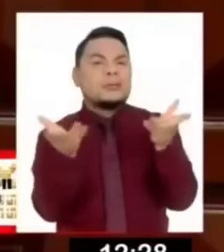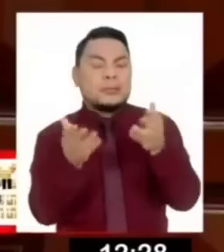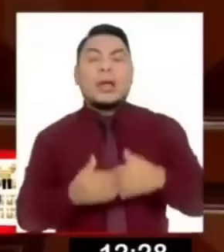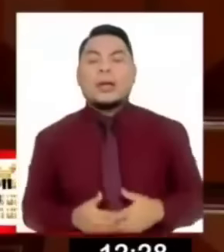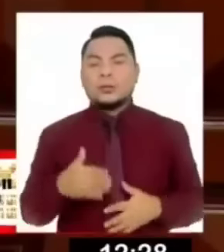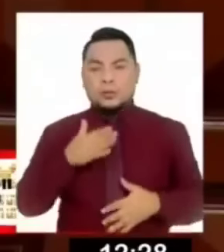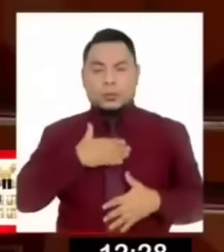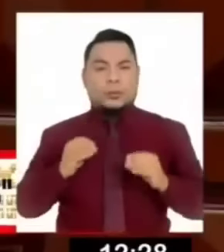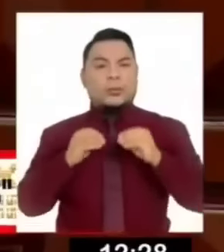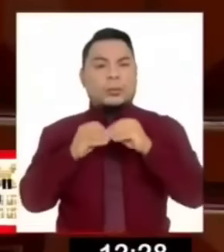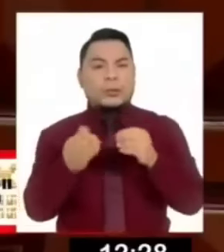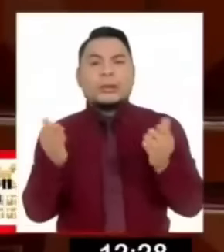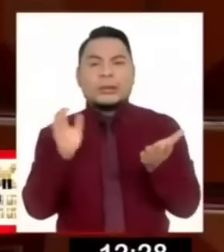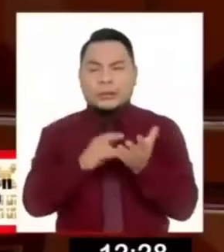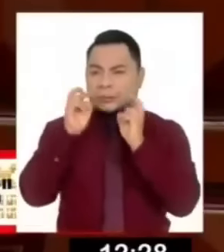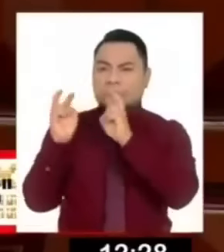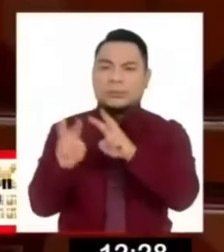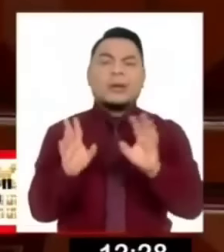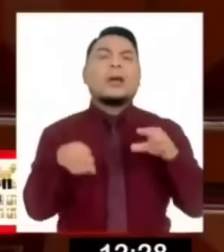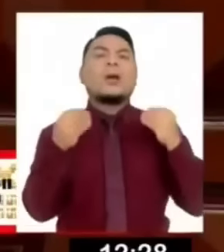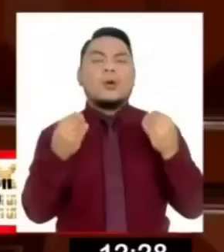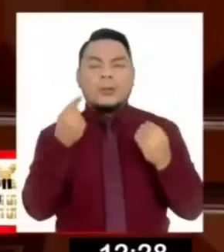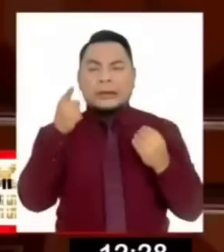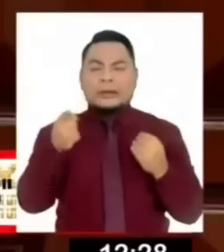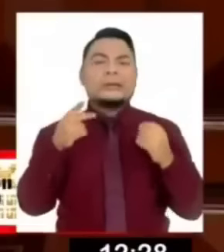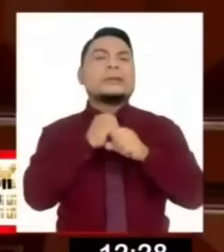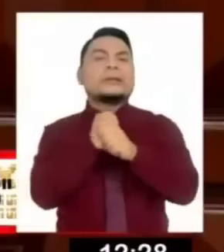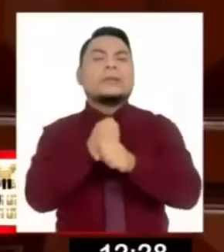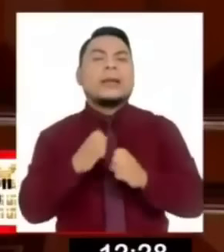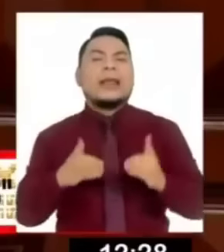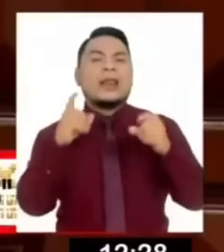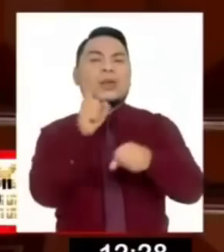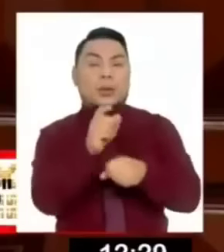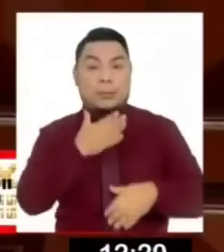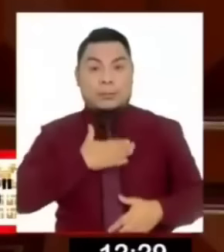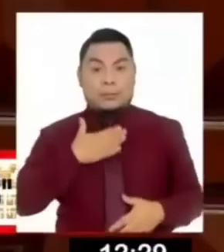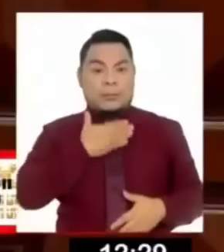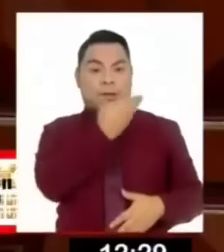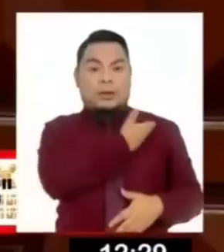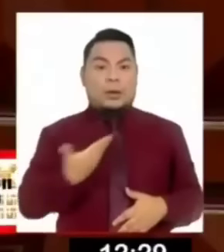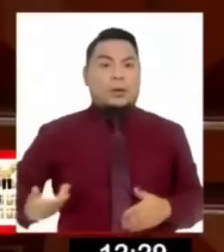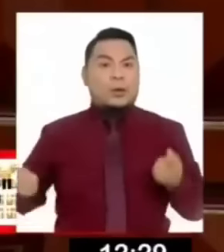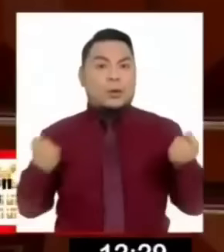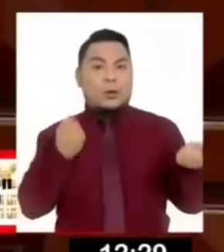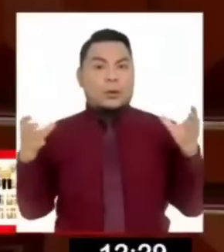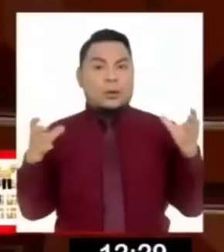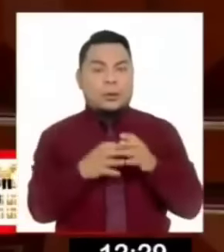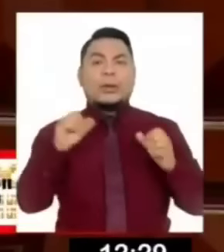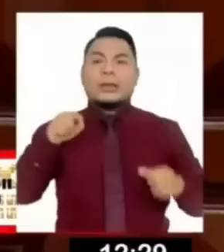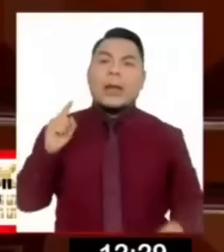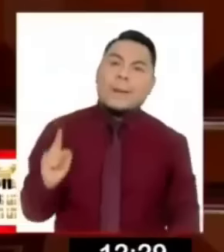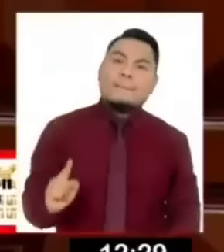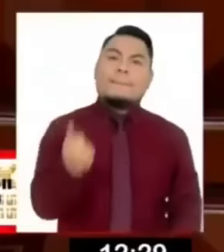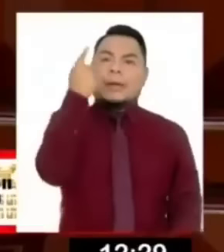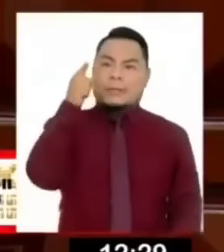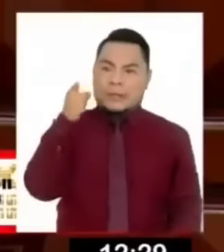hemos expuesto más de una vez cómo está el sistema educativo. En mi gobierno será una